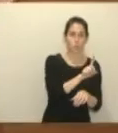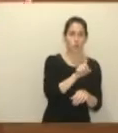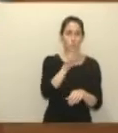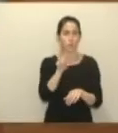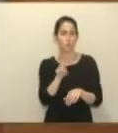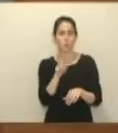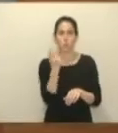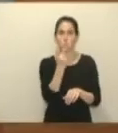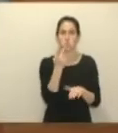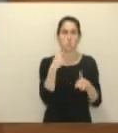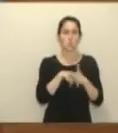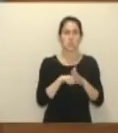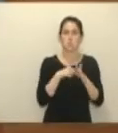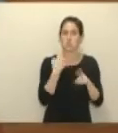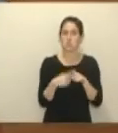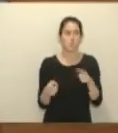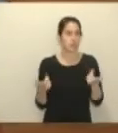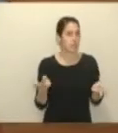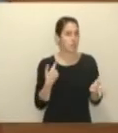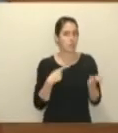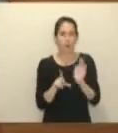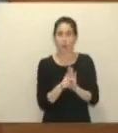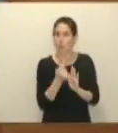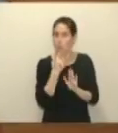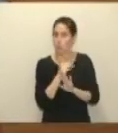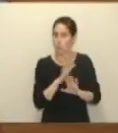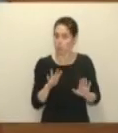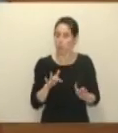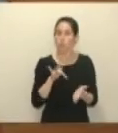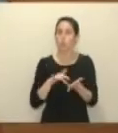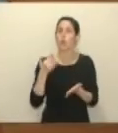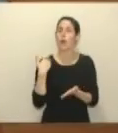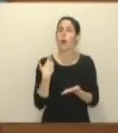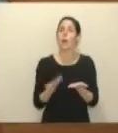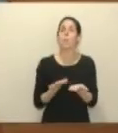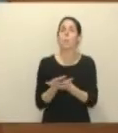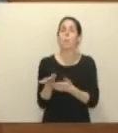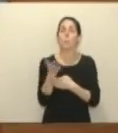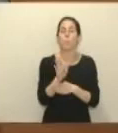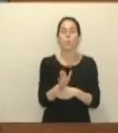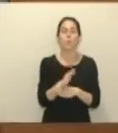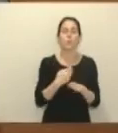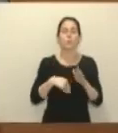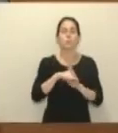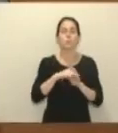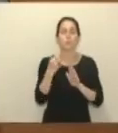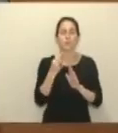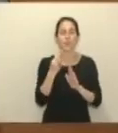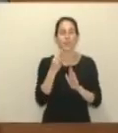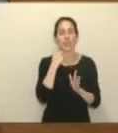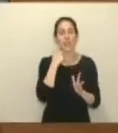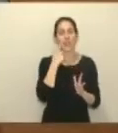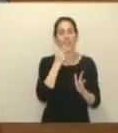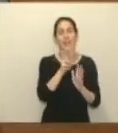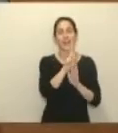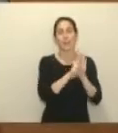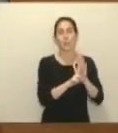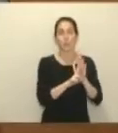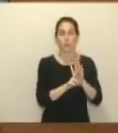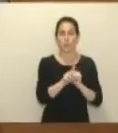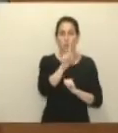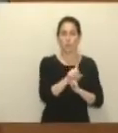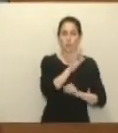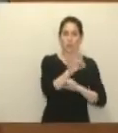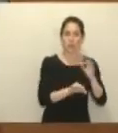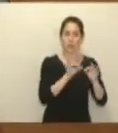cuestión de las que planteábamos en aquella moción era la regulación. La regulación del primer ciclo de educación infantil se